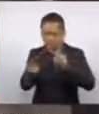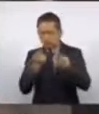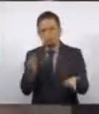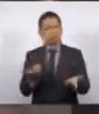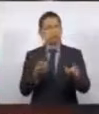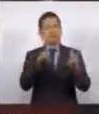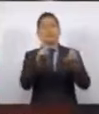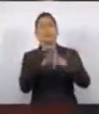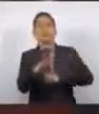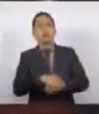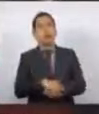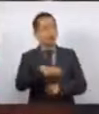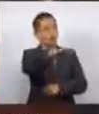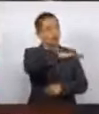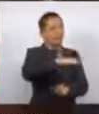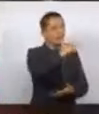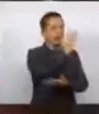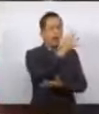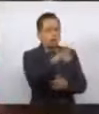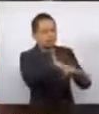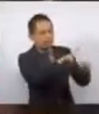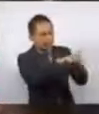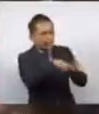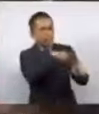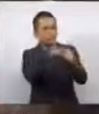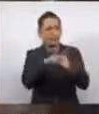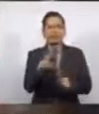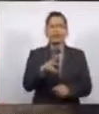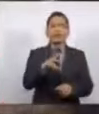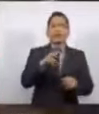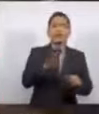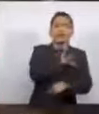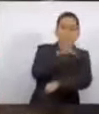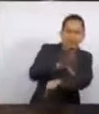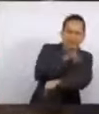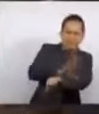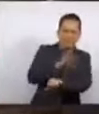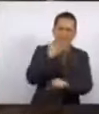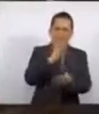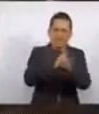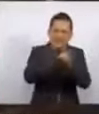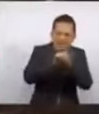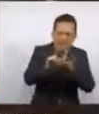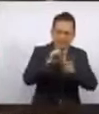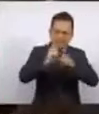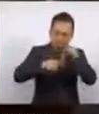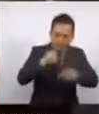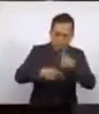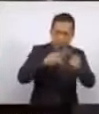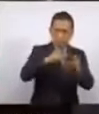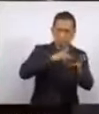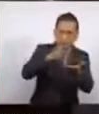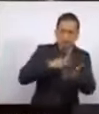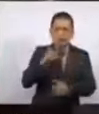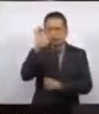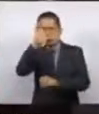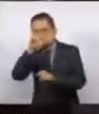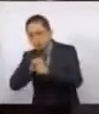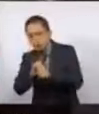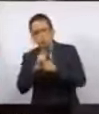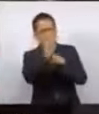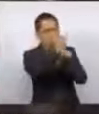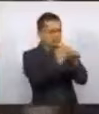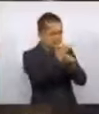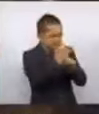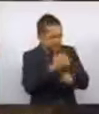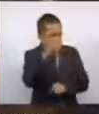energías limpias y renovables. Se comprometió con la cultura, la tecnología, la investigación. Se comprometió con los sueños